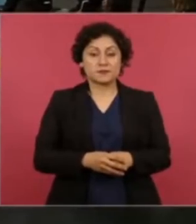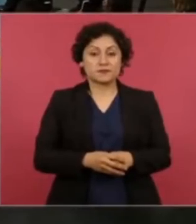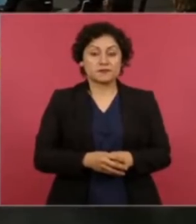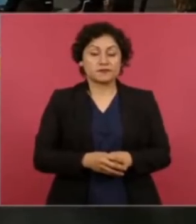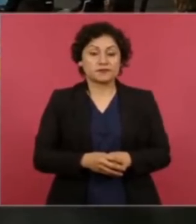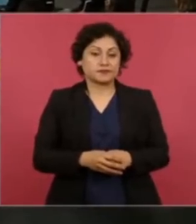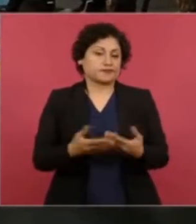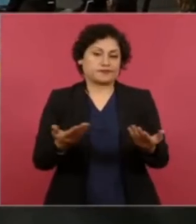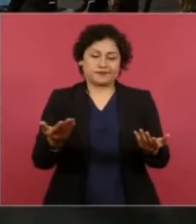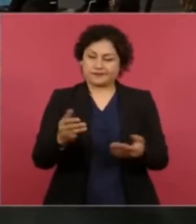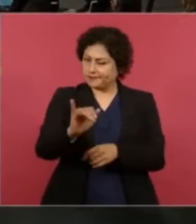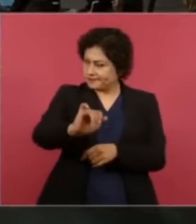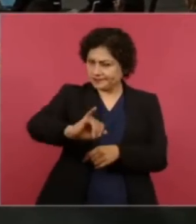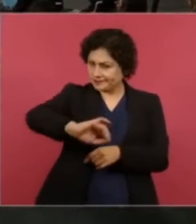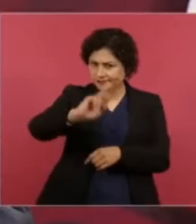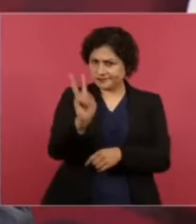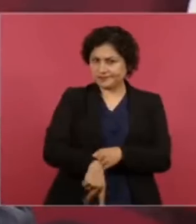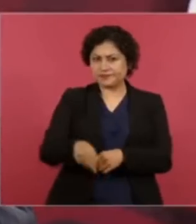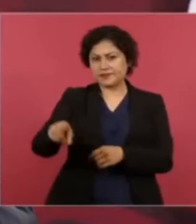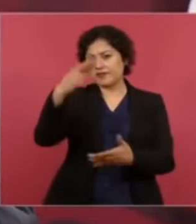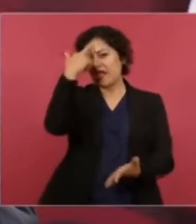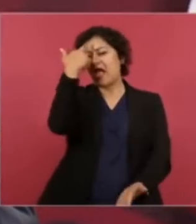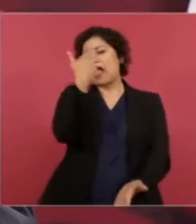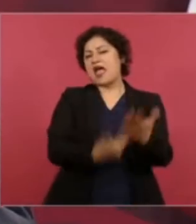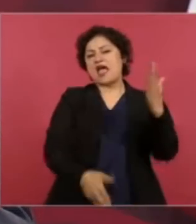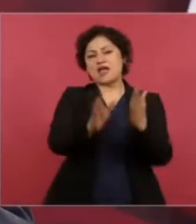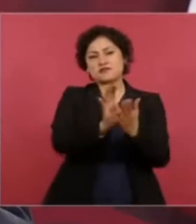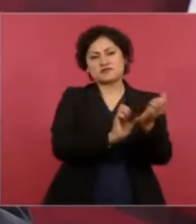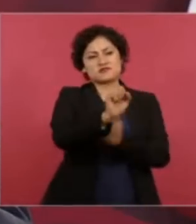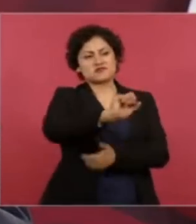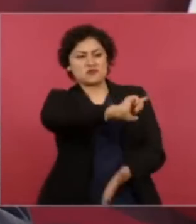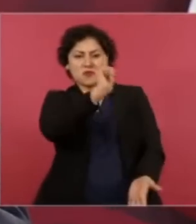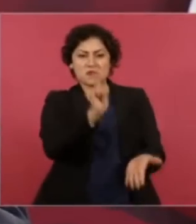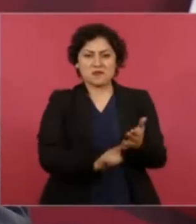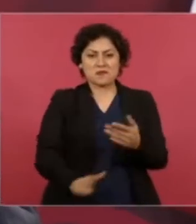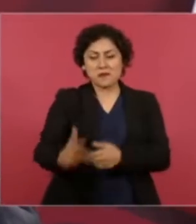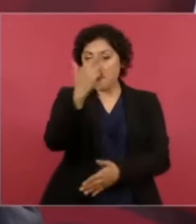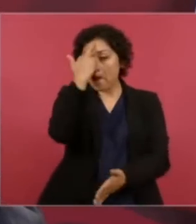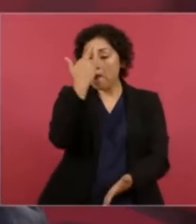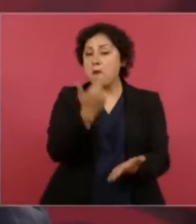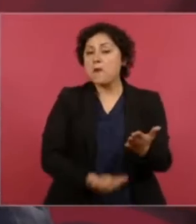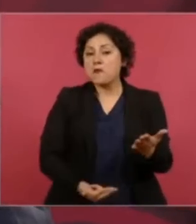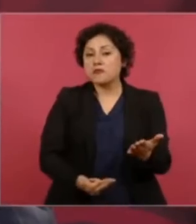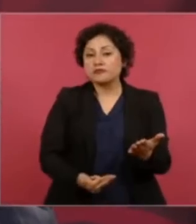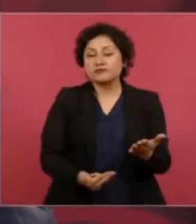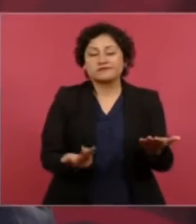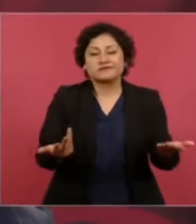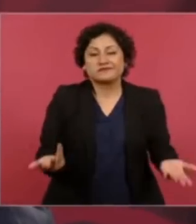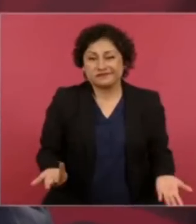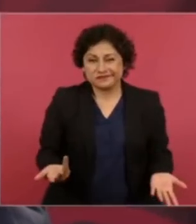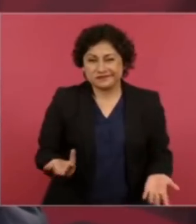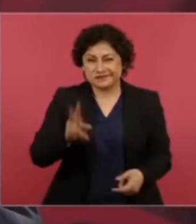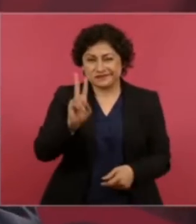estén violando la Constitución, las leyes, porque lo han hecho,